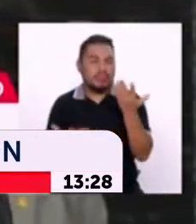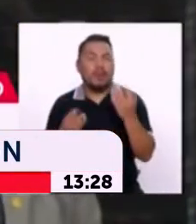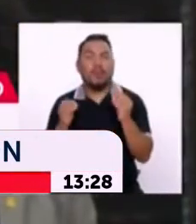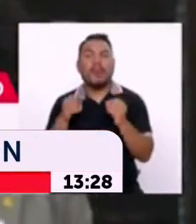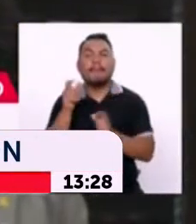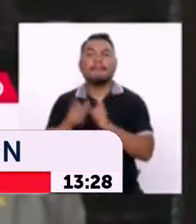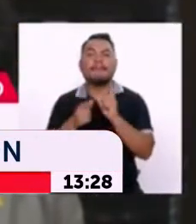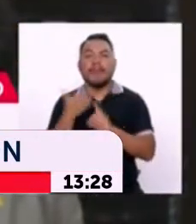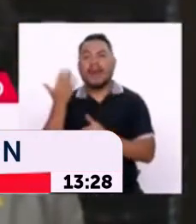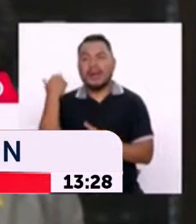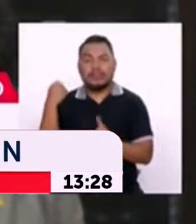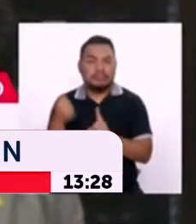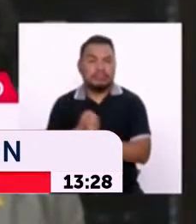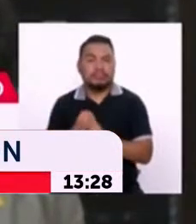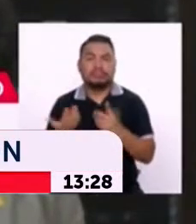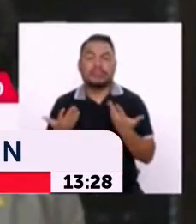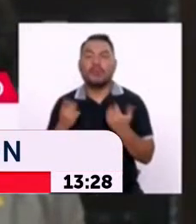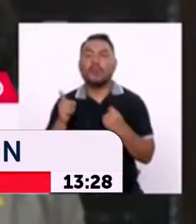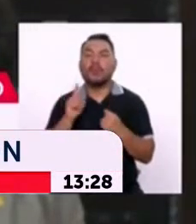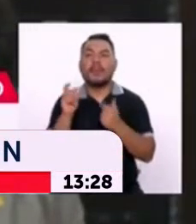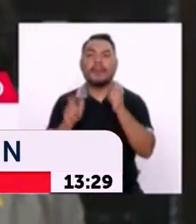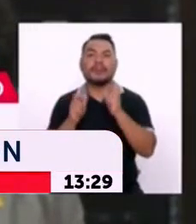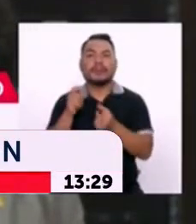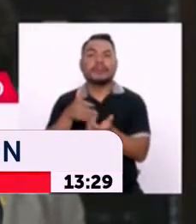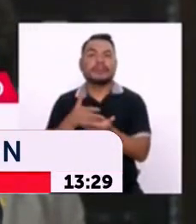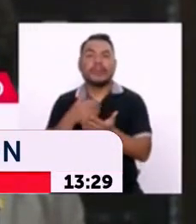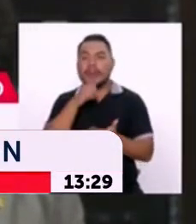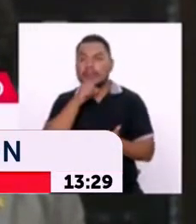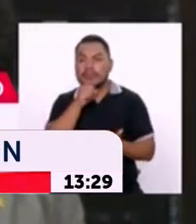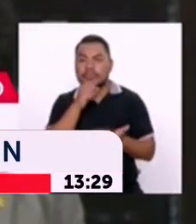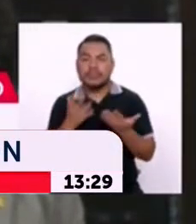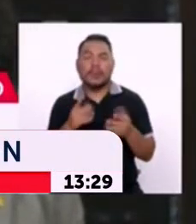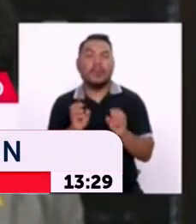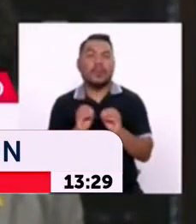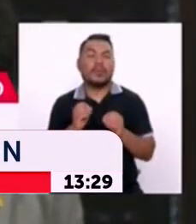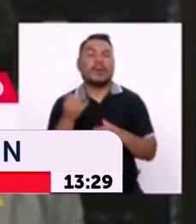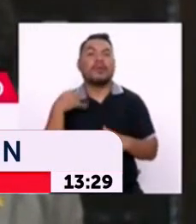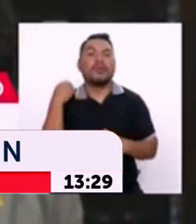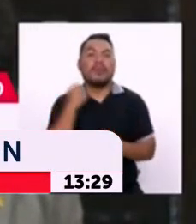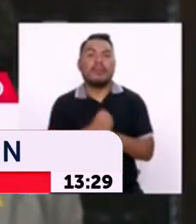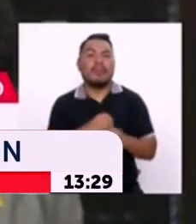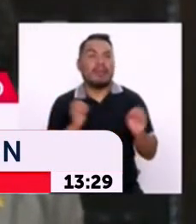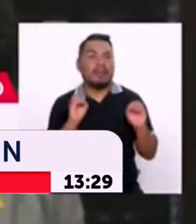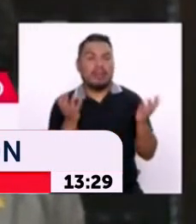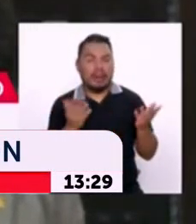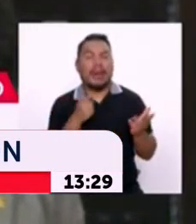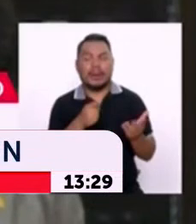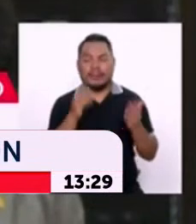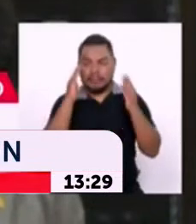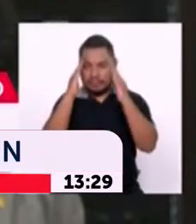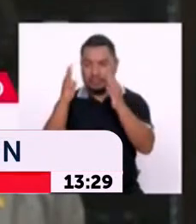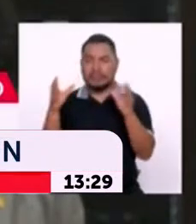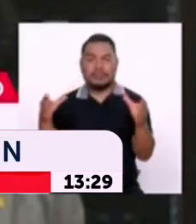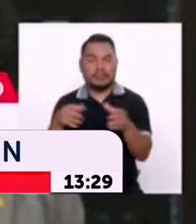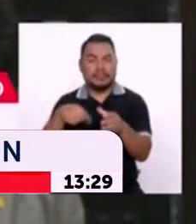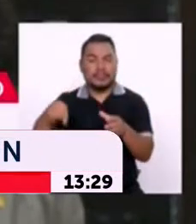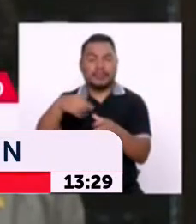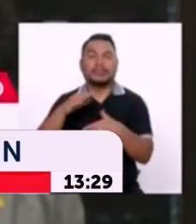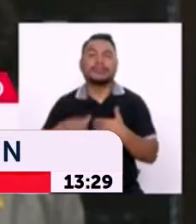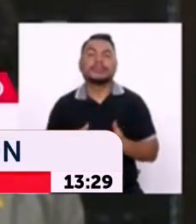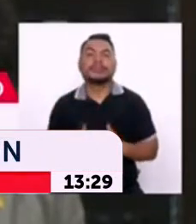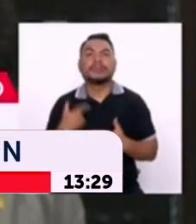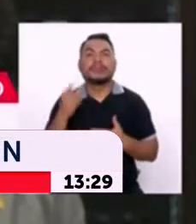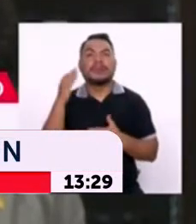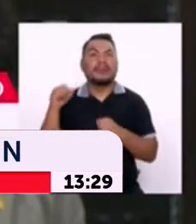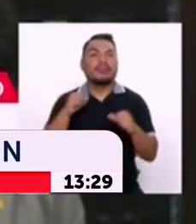víctimas de violencia, a personas adultas mayores, a jóvenes sin empleo, y en el contexto de los